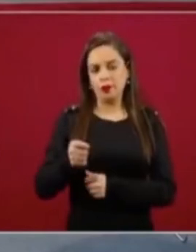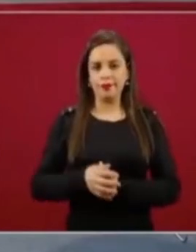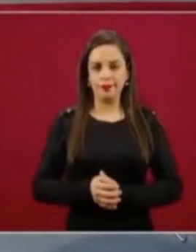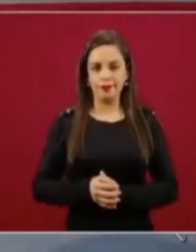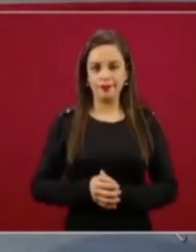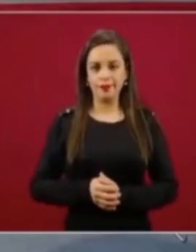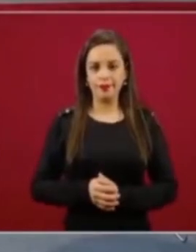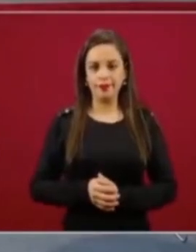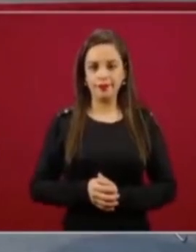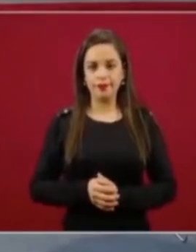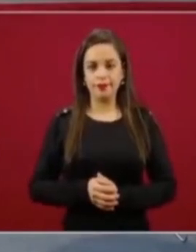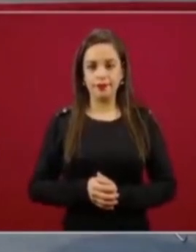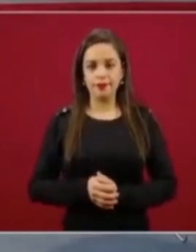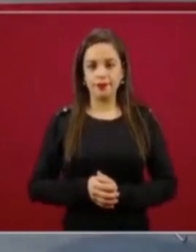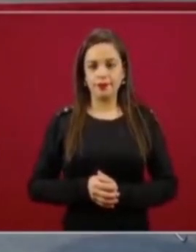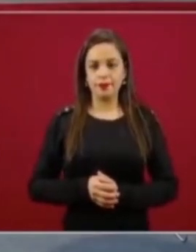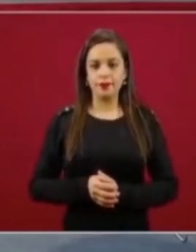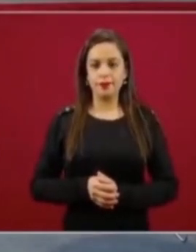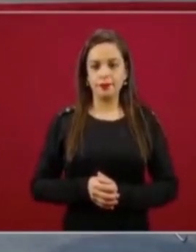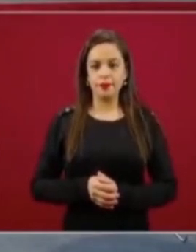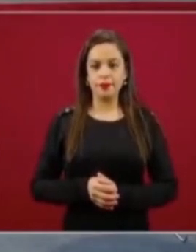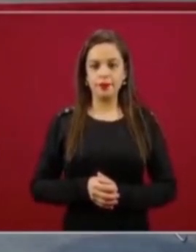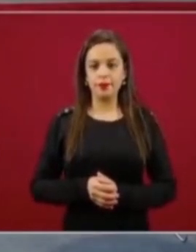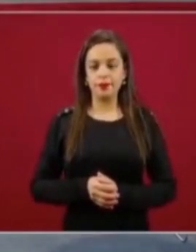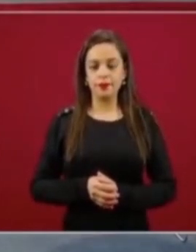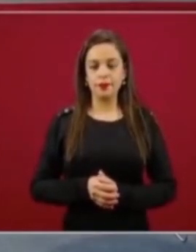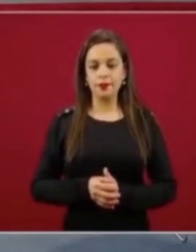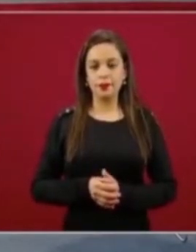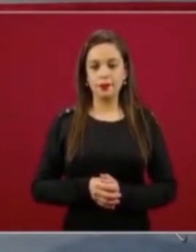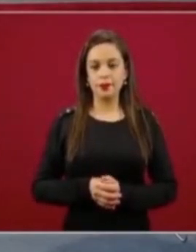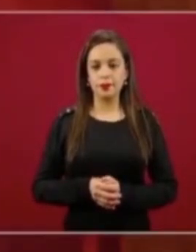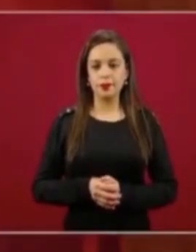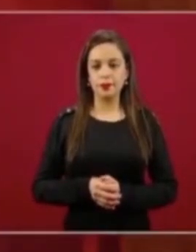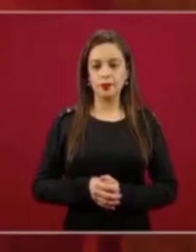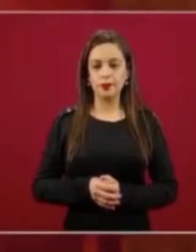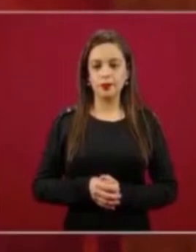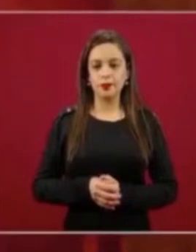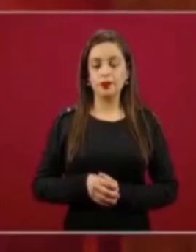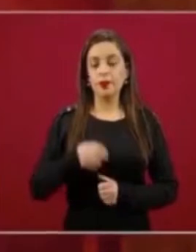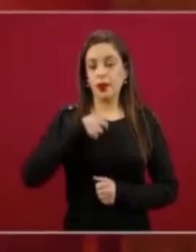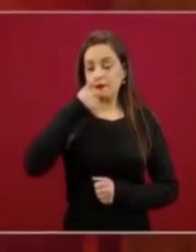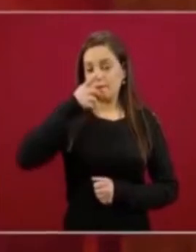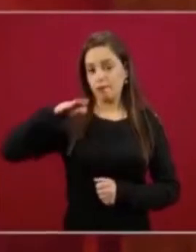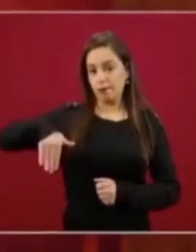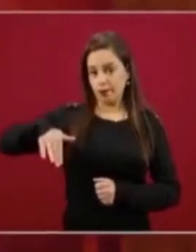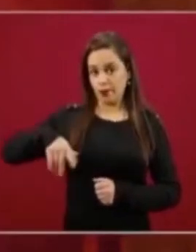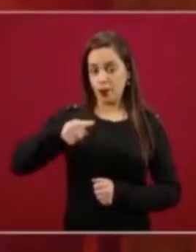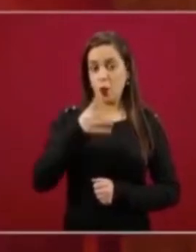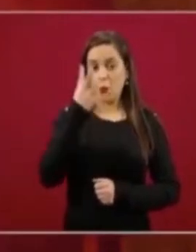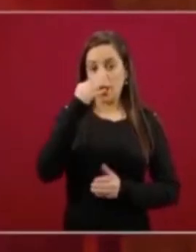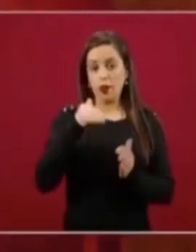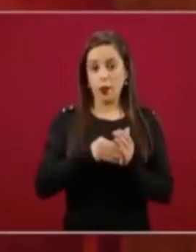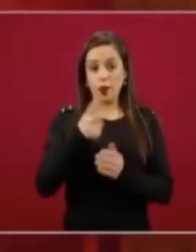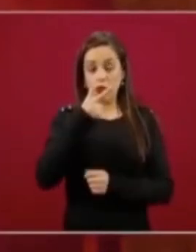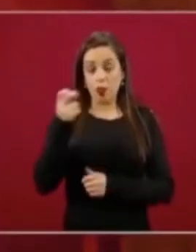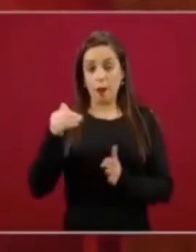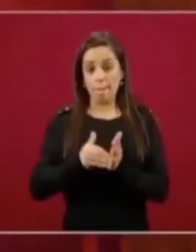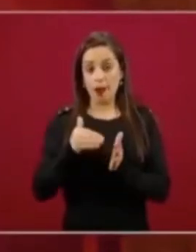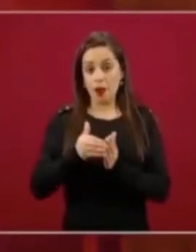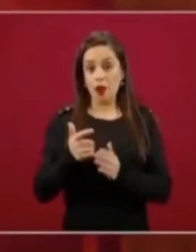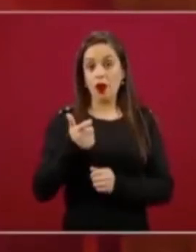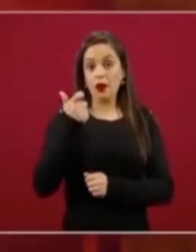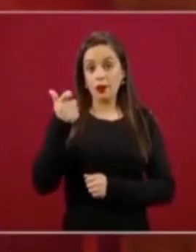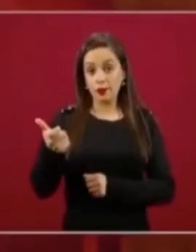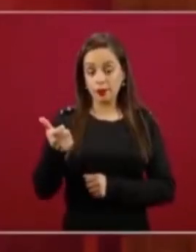Como les decía, la Secretaría de Hacienda nos transfirió los 4.200 millones de pesos para la